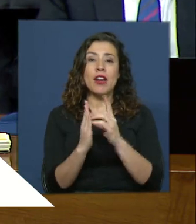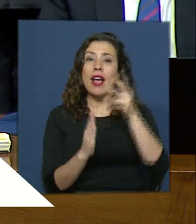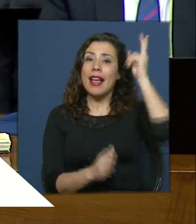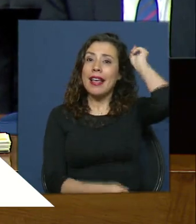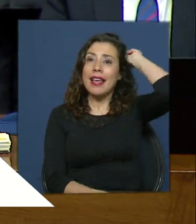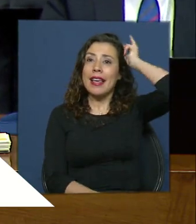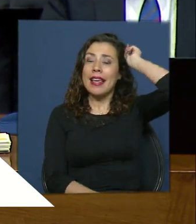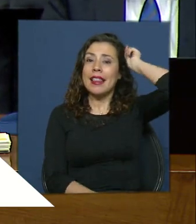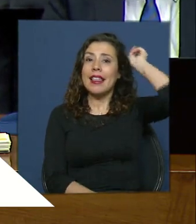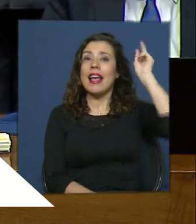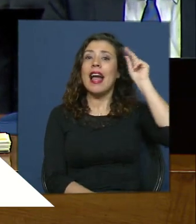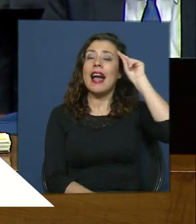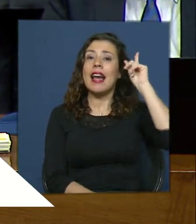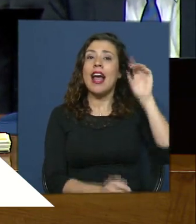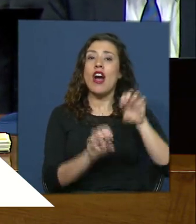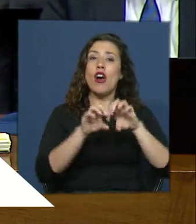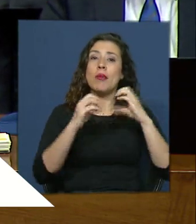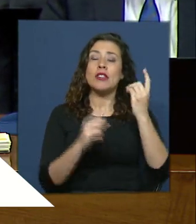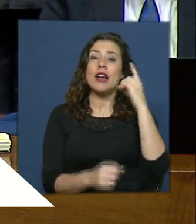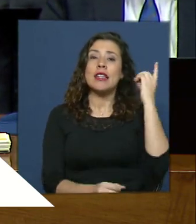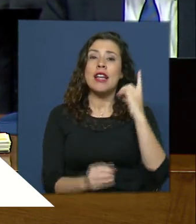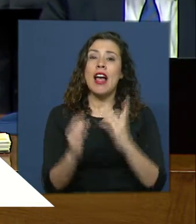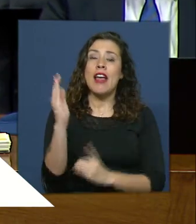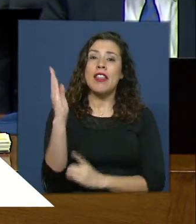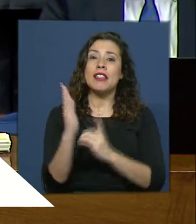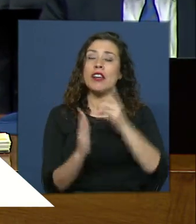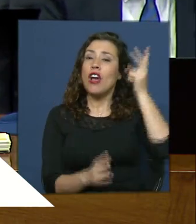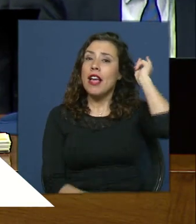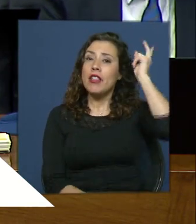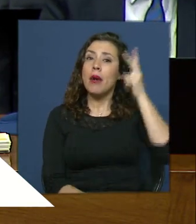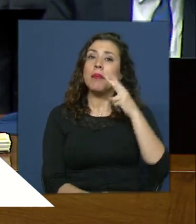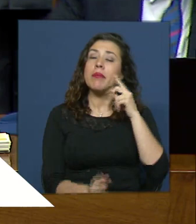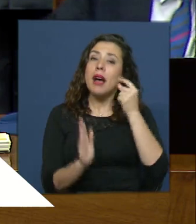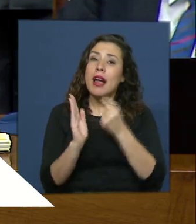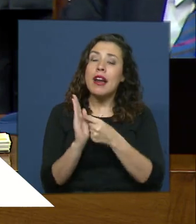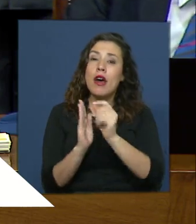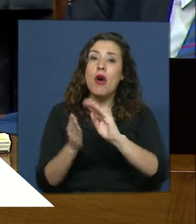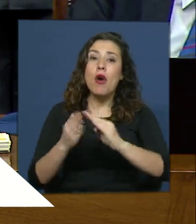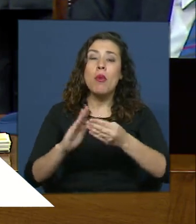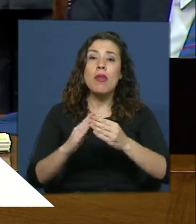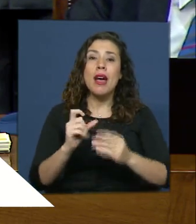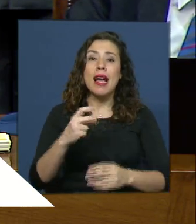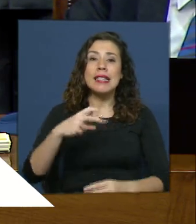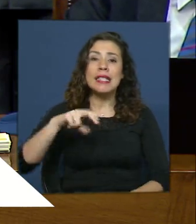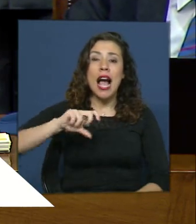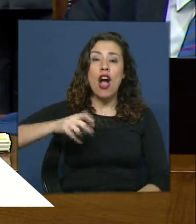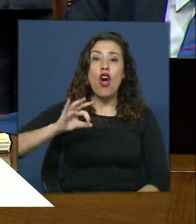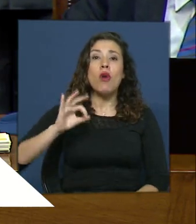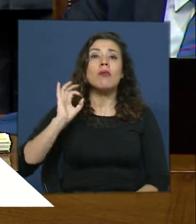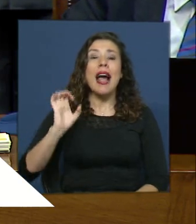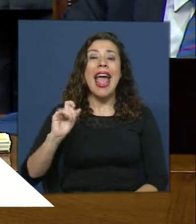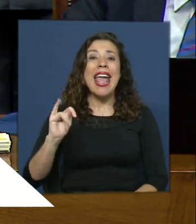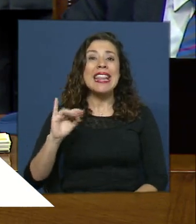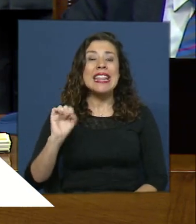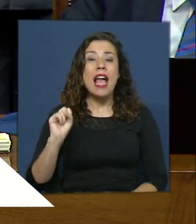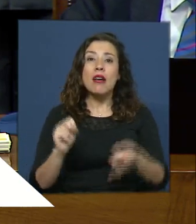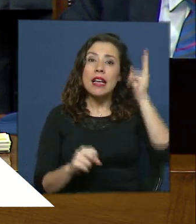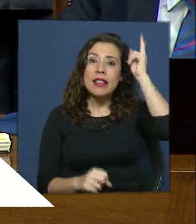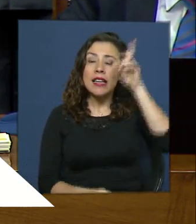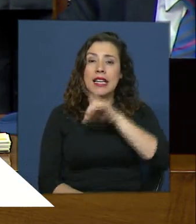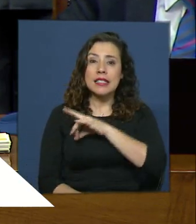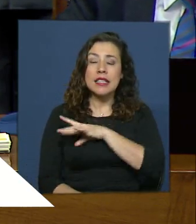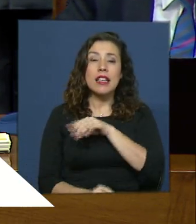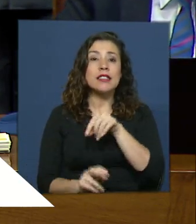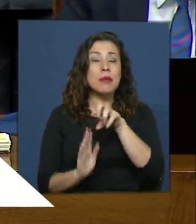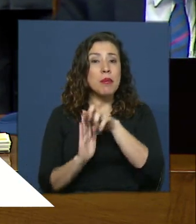indígenas y crea la Corporación Nacional de Desarrollo Indígena para reconocer al pueblo chango como etnia indígena de Chile. Este proyecto se